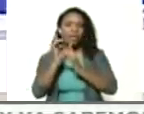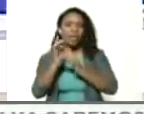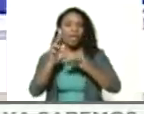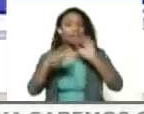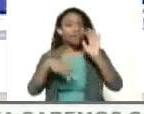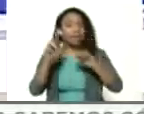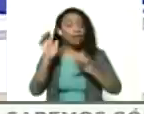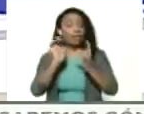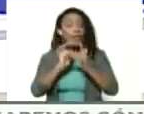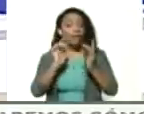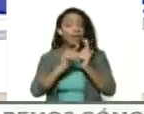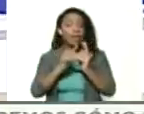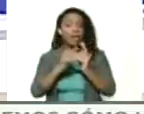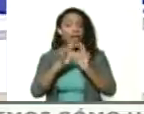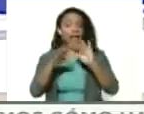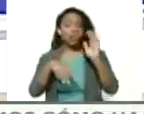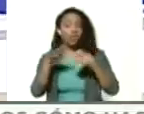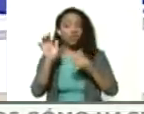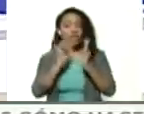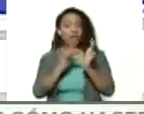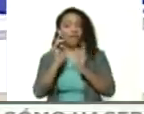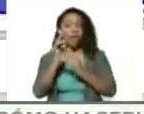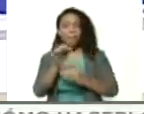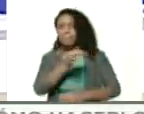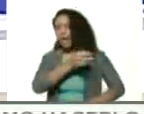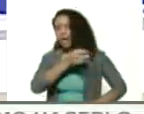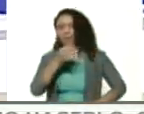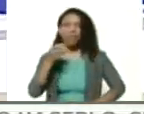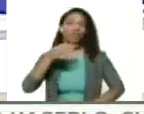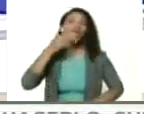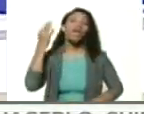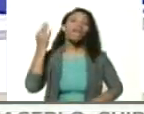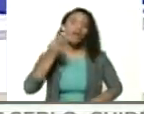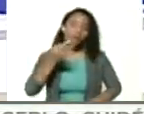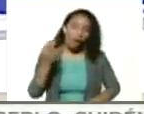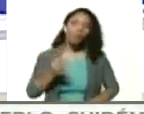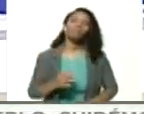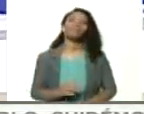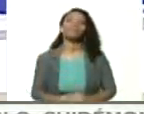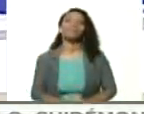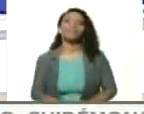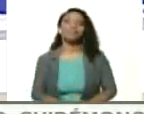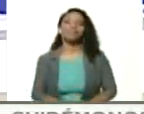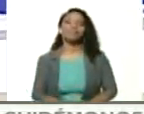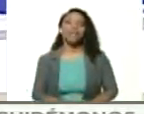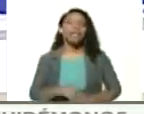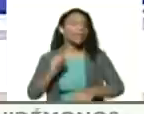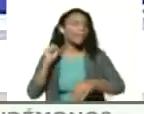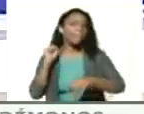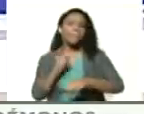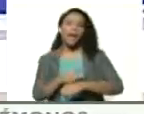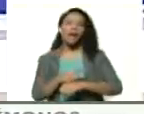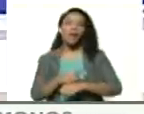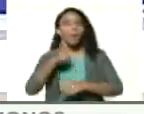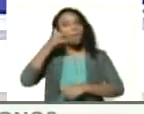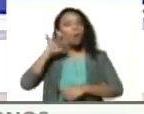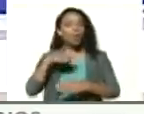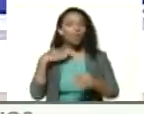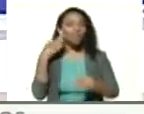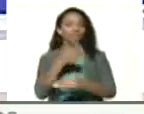de abril, 14 de abril es maravilloso, verdaderamente. Desde temprano el pueblo sale a las